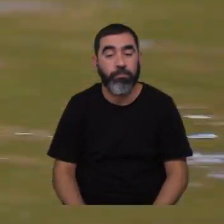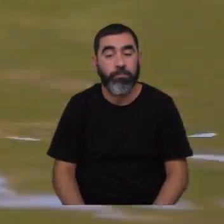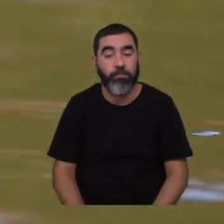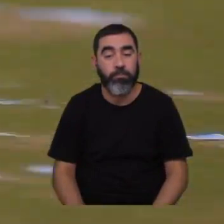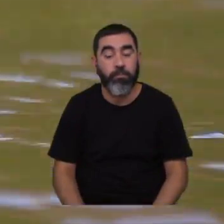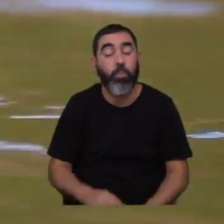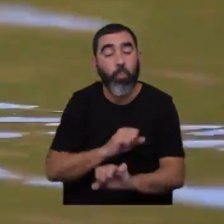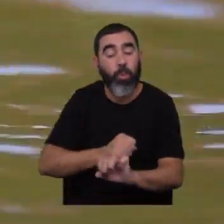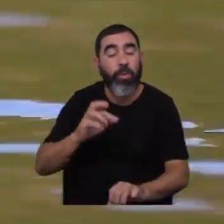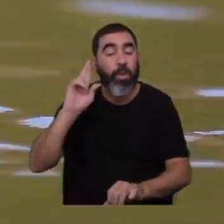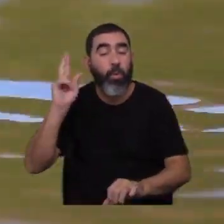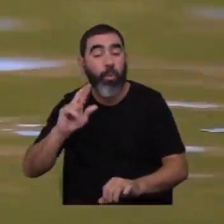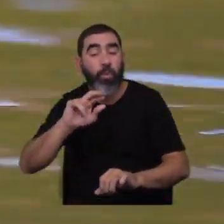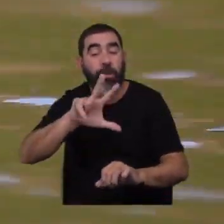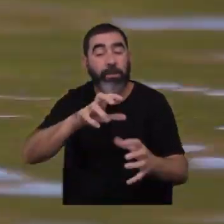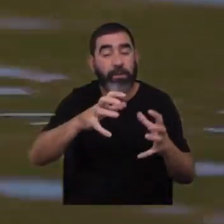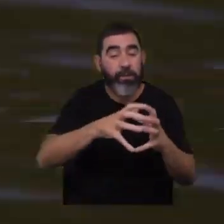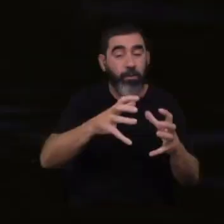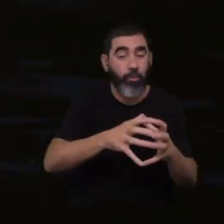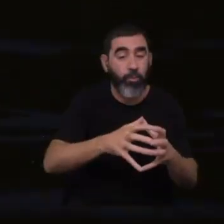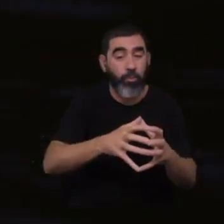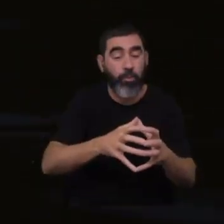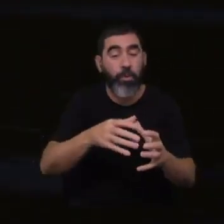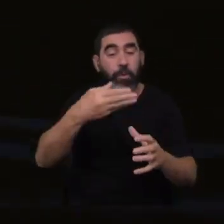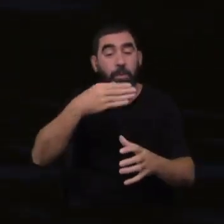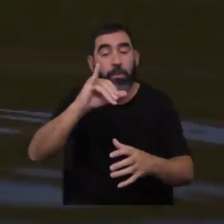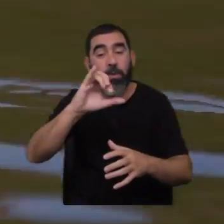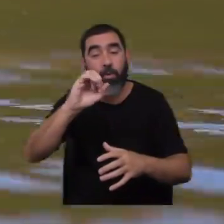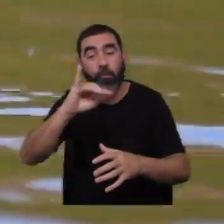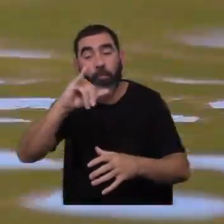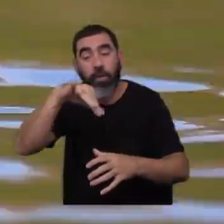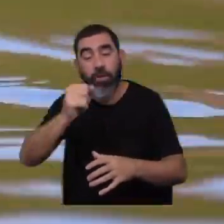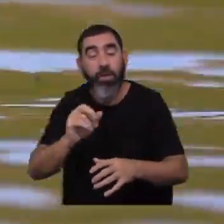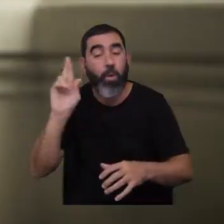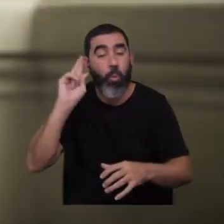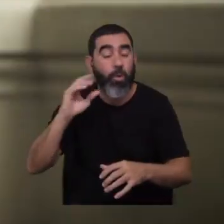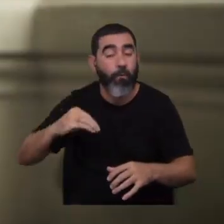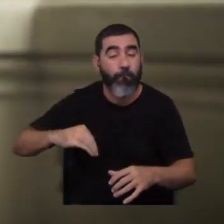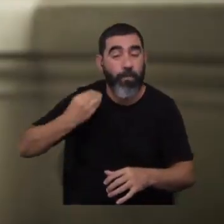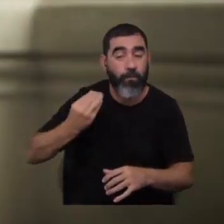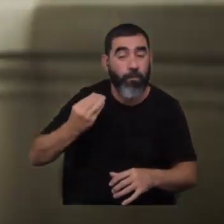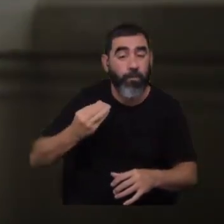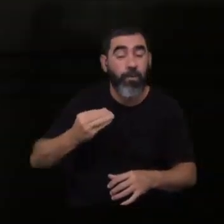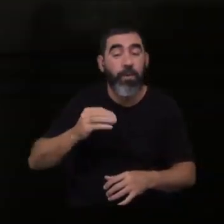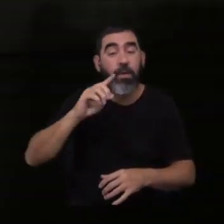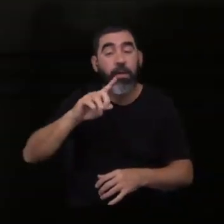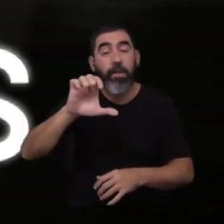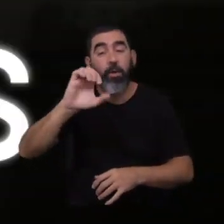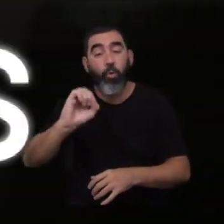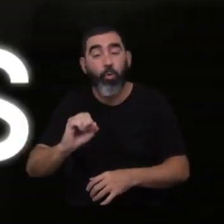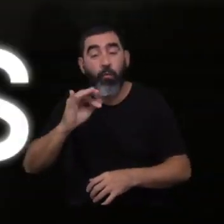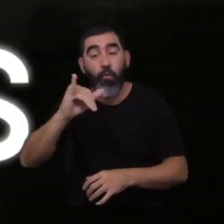Podemos clasificar los sonidos en tres grupos, ¿sí? Que son las biofonías, sonidos producidos por los seres vivos, las